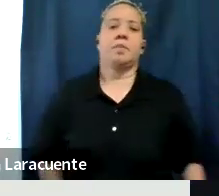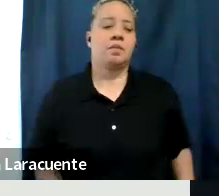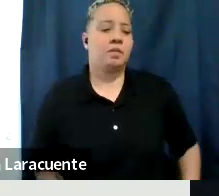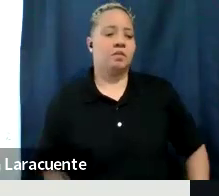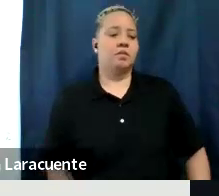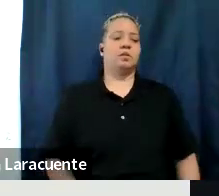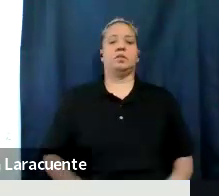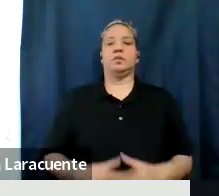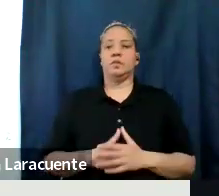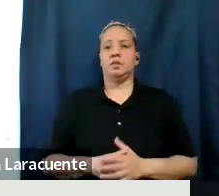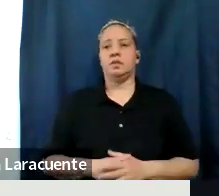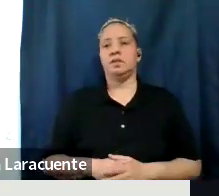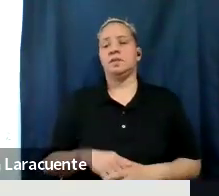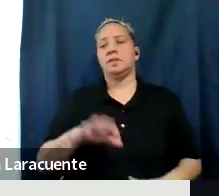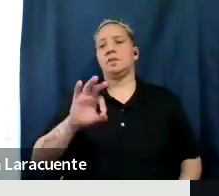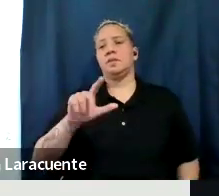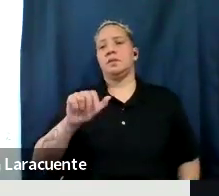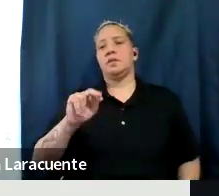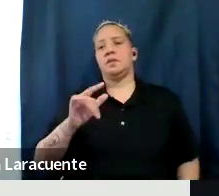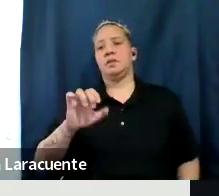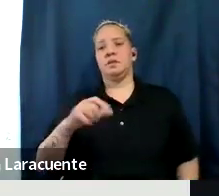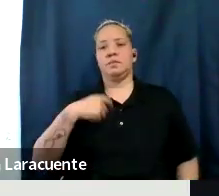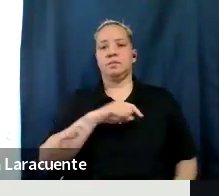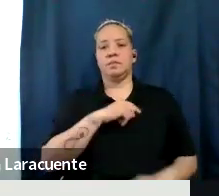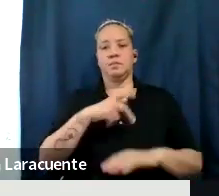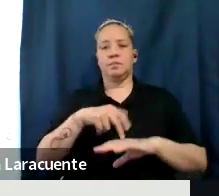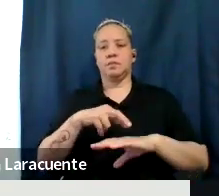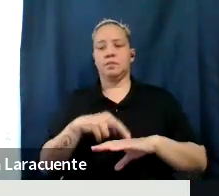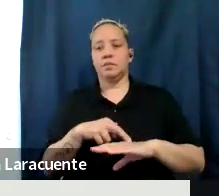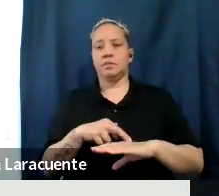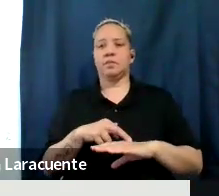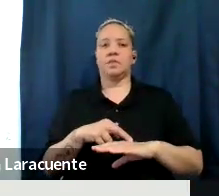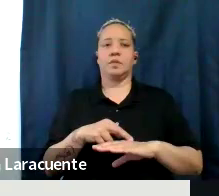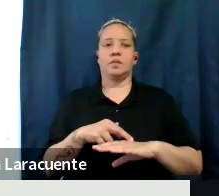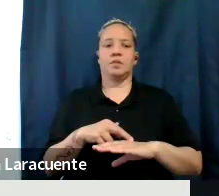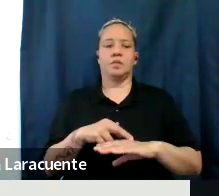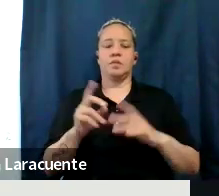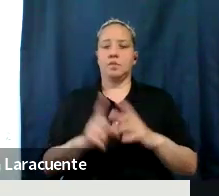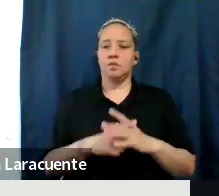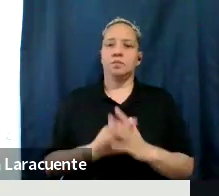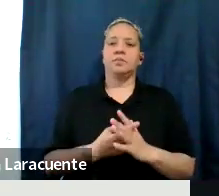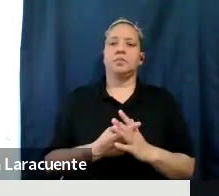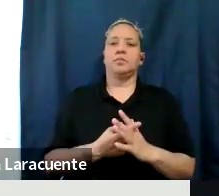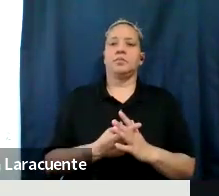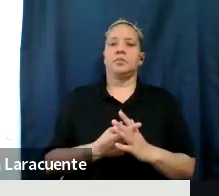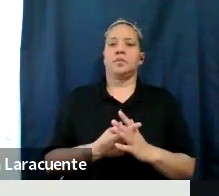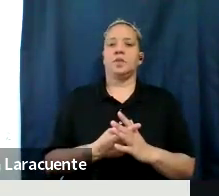Pues la Falange Española de Puerto Rico se empieza a implantar a partir de